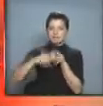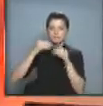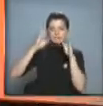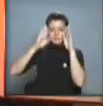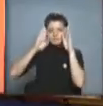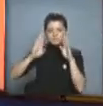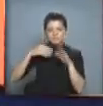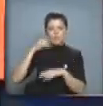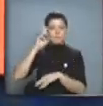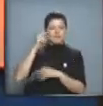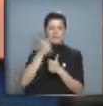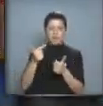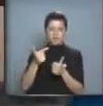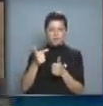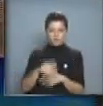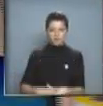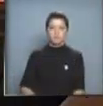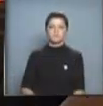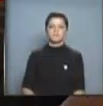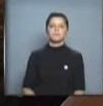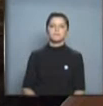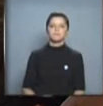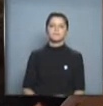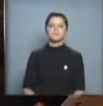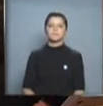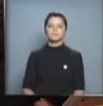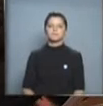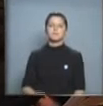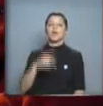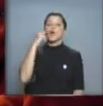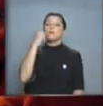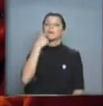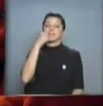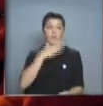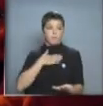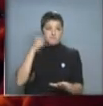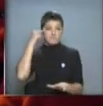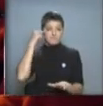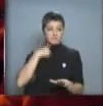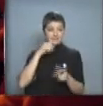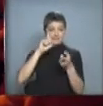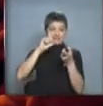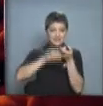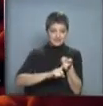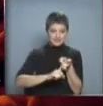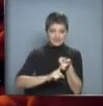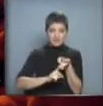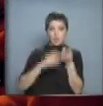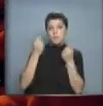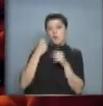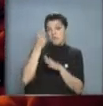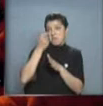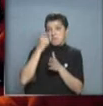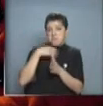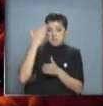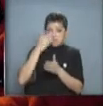entre las personas. Persona muy seria. A ver, caballero. Para mí, si te querés casar, casate, pero un papel, una relación no la va a